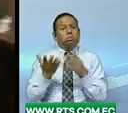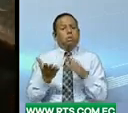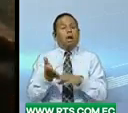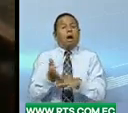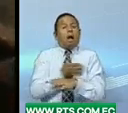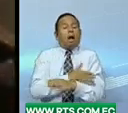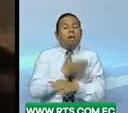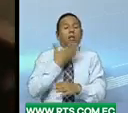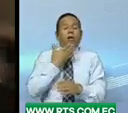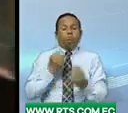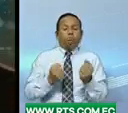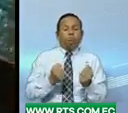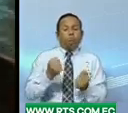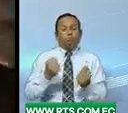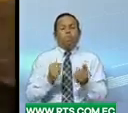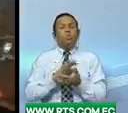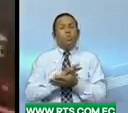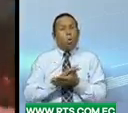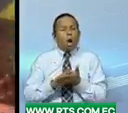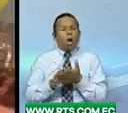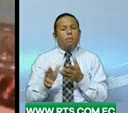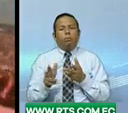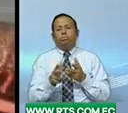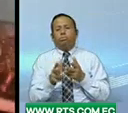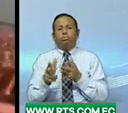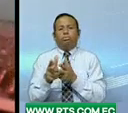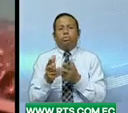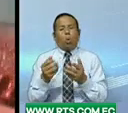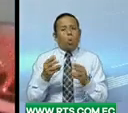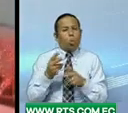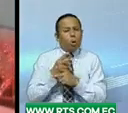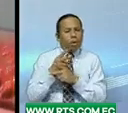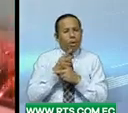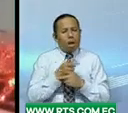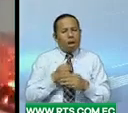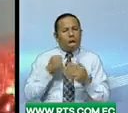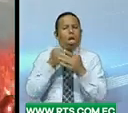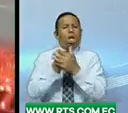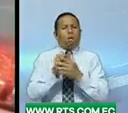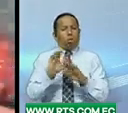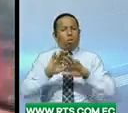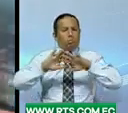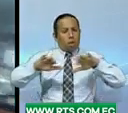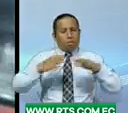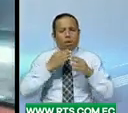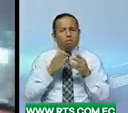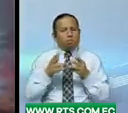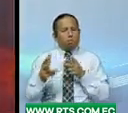conducir despacio y evitar que algún accidente de tránsito se produzca.